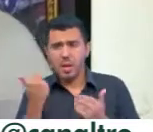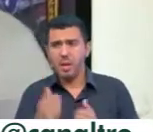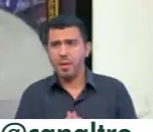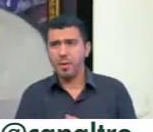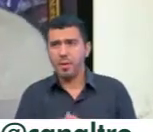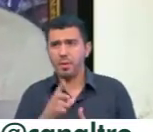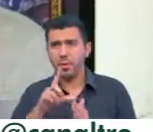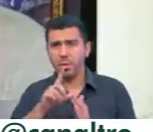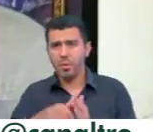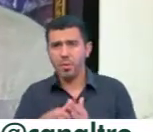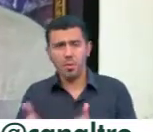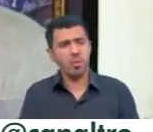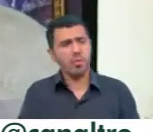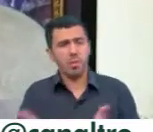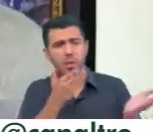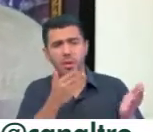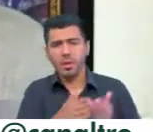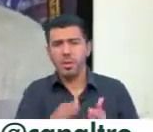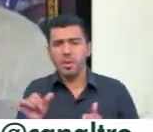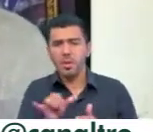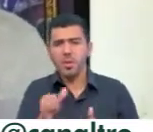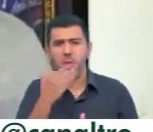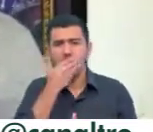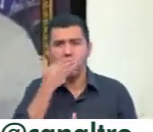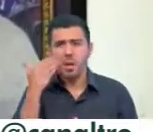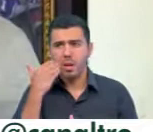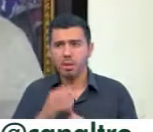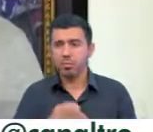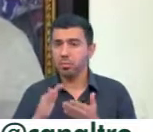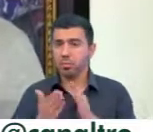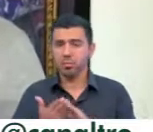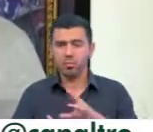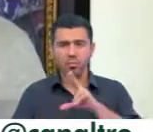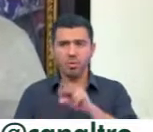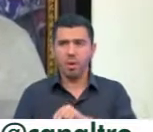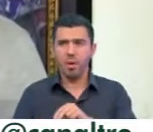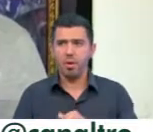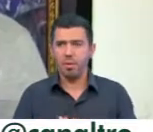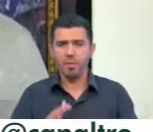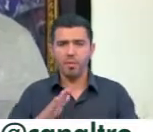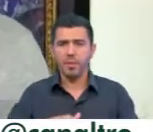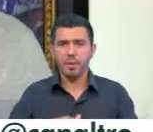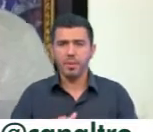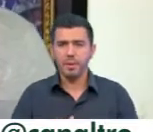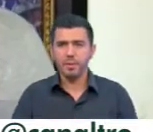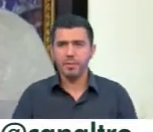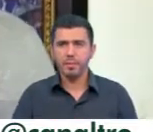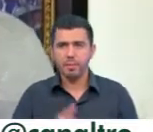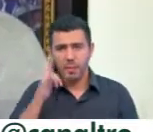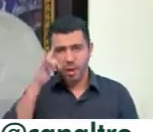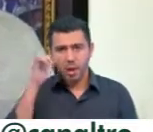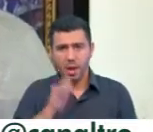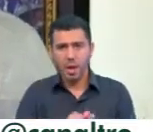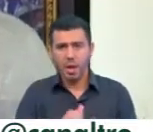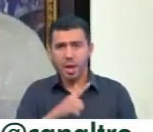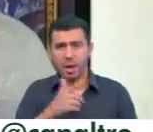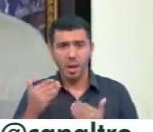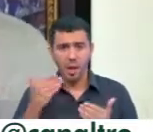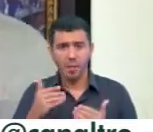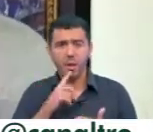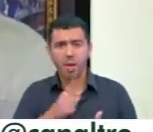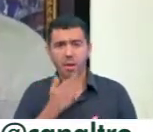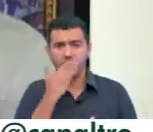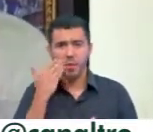tirarlo aquí al batallón como un guerrillero y la comunidad no dejó no dejó hacer es por ese procedimiento por qué por qué si lo pasaban como